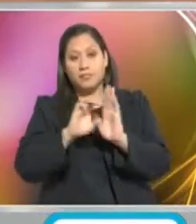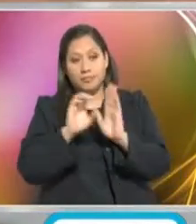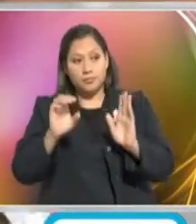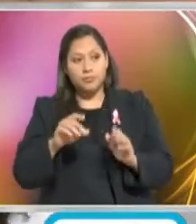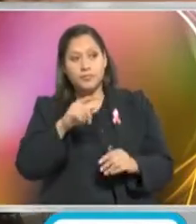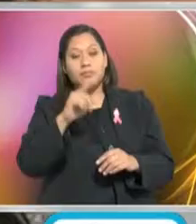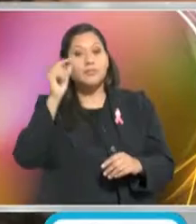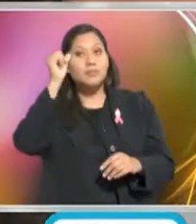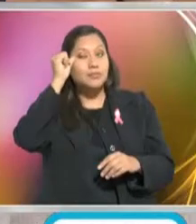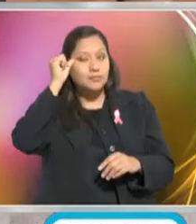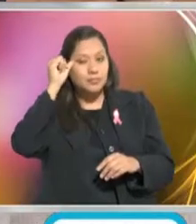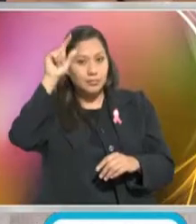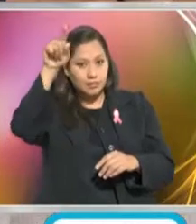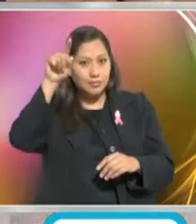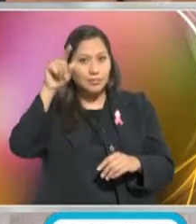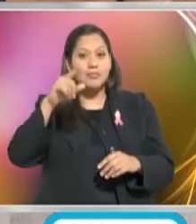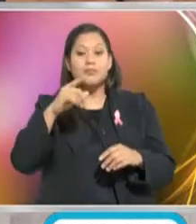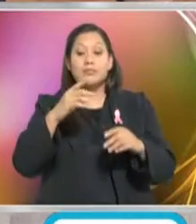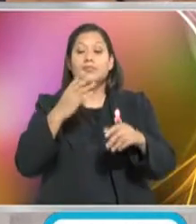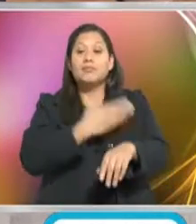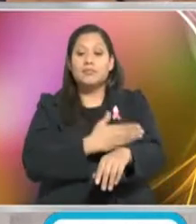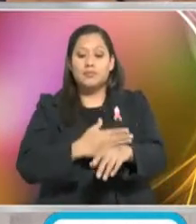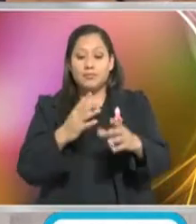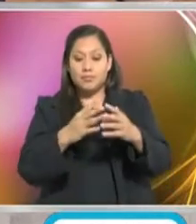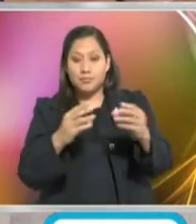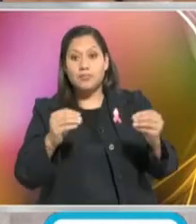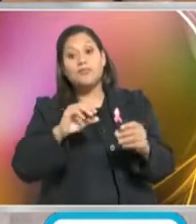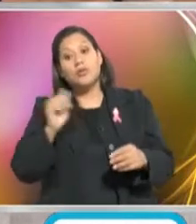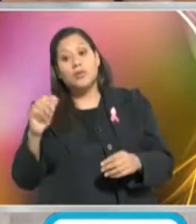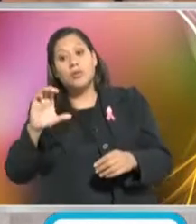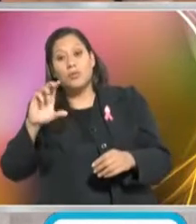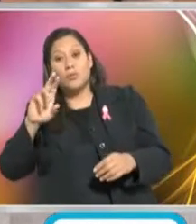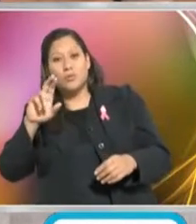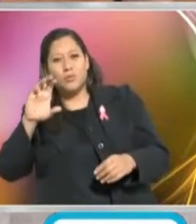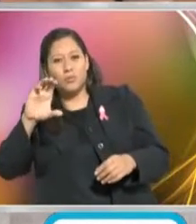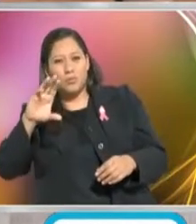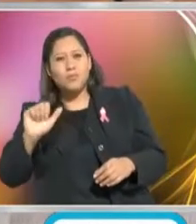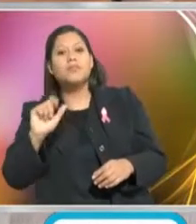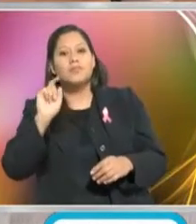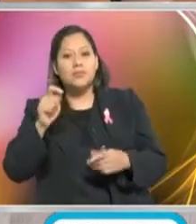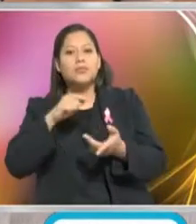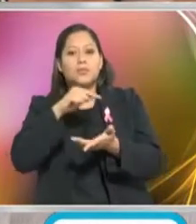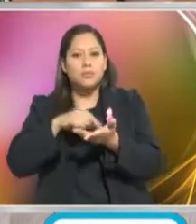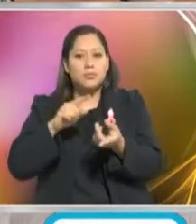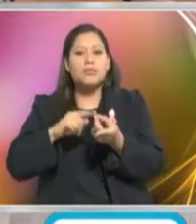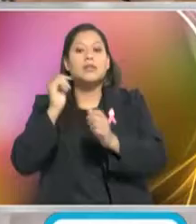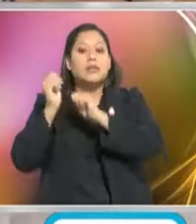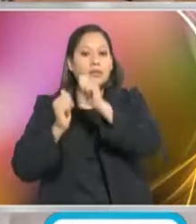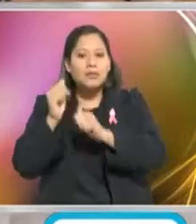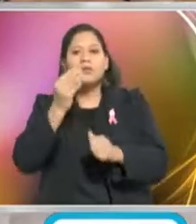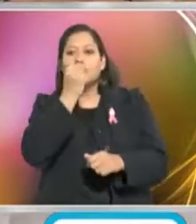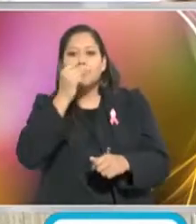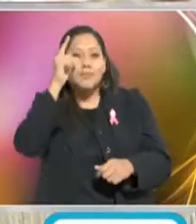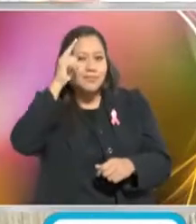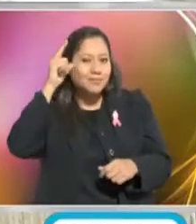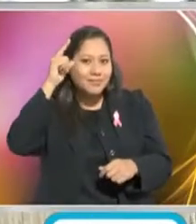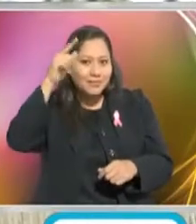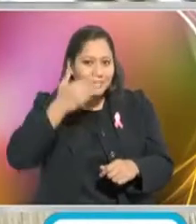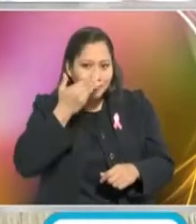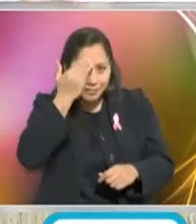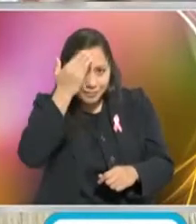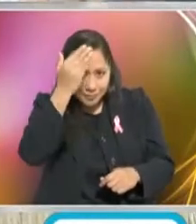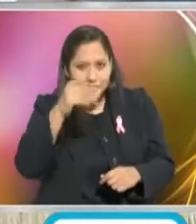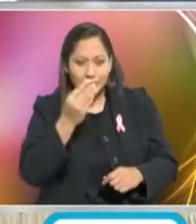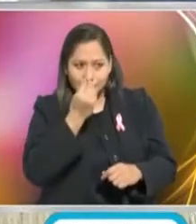ejemplo, asiática y sobre todo el jengibre, pero la cúrcuma es más de África, es más de esta comida Y es libanesa. deliciosa, Ajá. además.